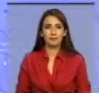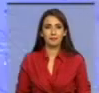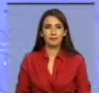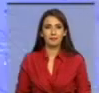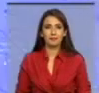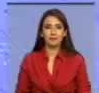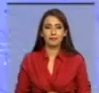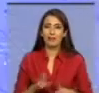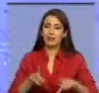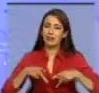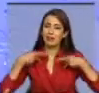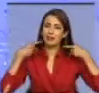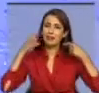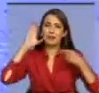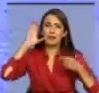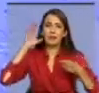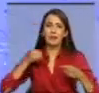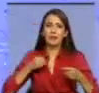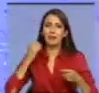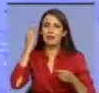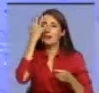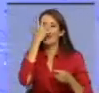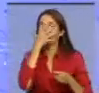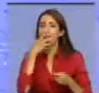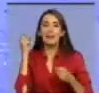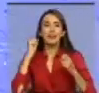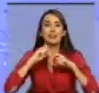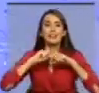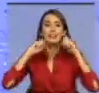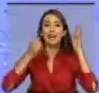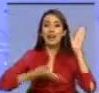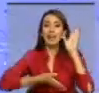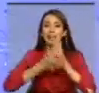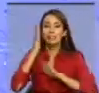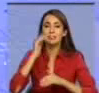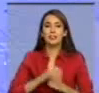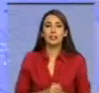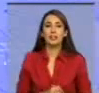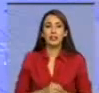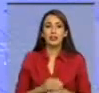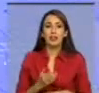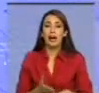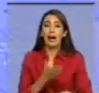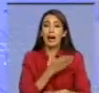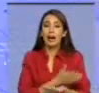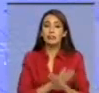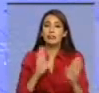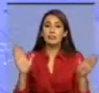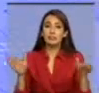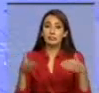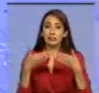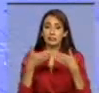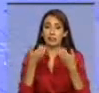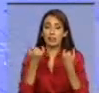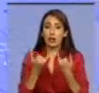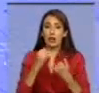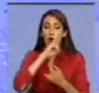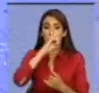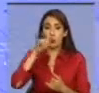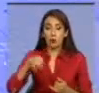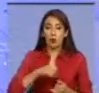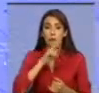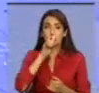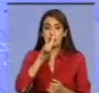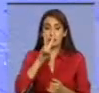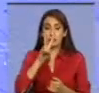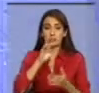¡Que viva Cuenca! ¡Qué lindo que es ese cantadito! Bueno, por allá nos vamos. Y bueno, antes de cerrar, queremos comentarles que este jueves 2 de noviembre, a partir de